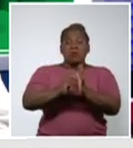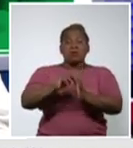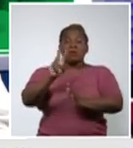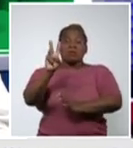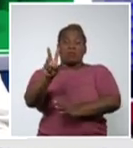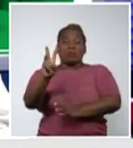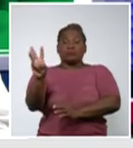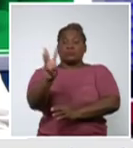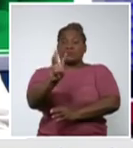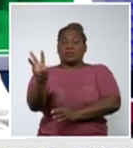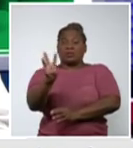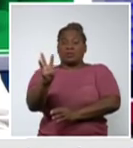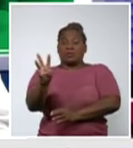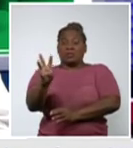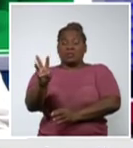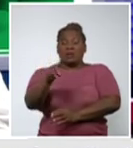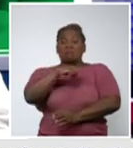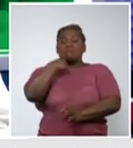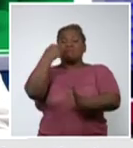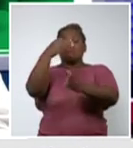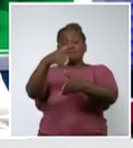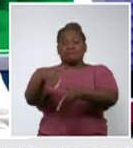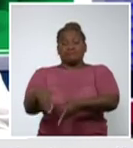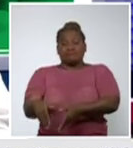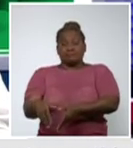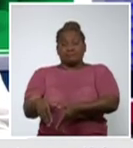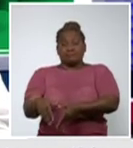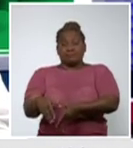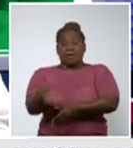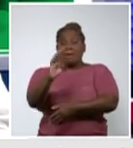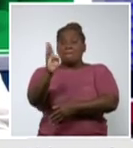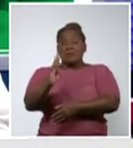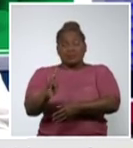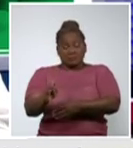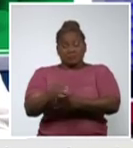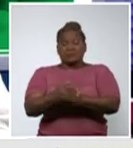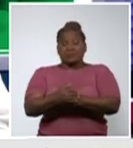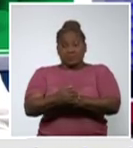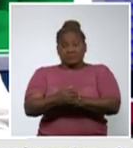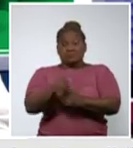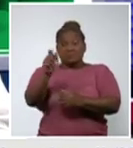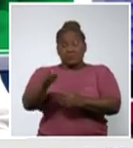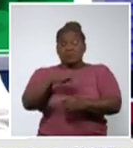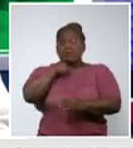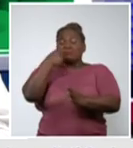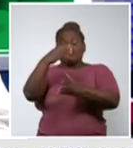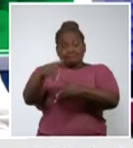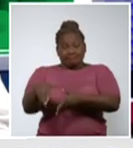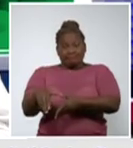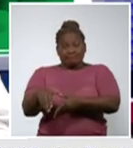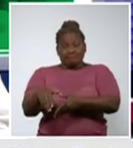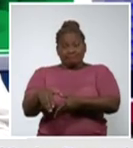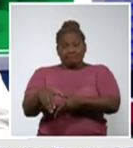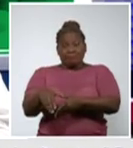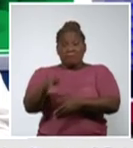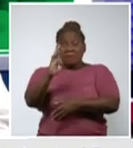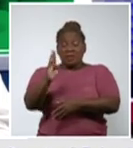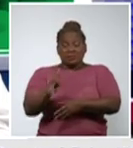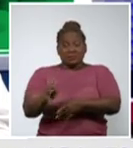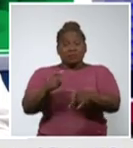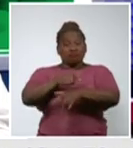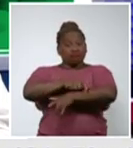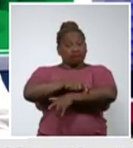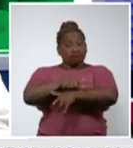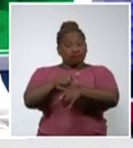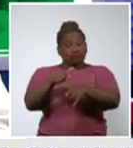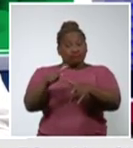2.233 decesos, fallecidos, el número de personas que han fallecido en Brasil en los últimos,